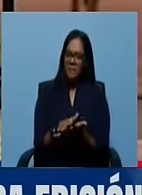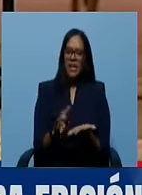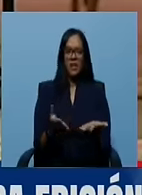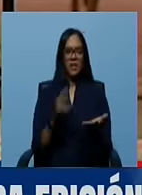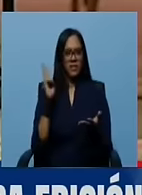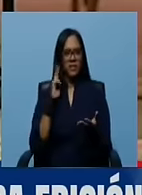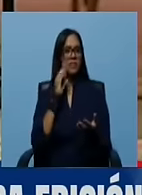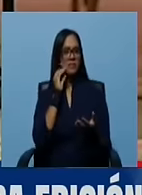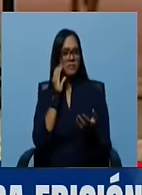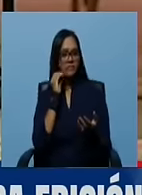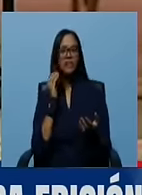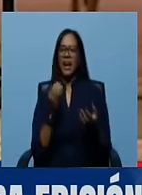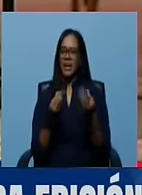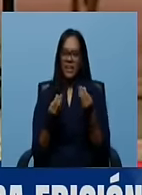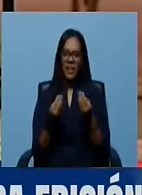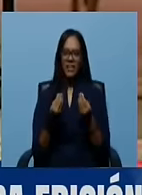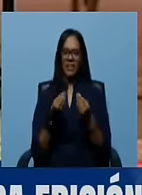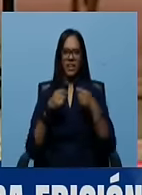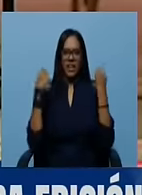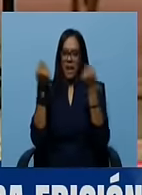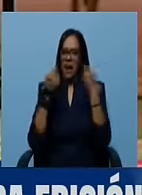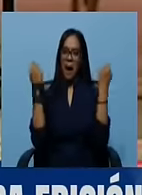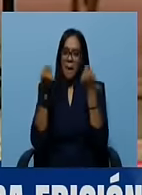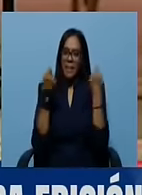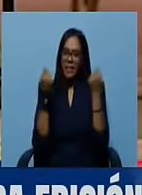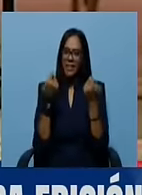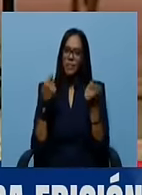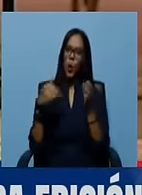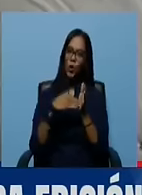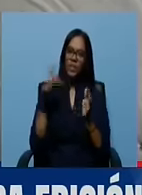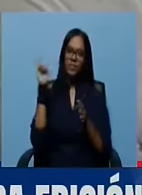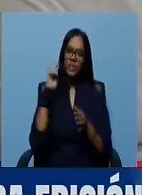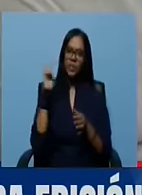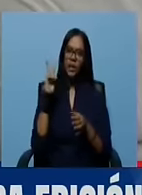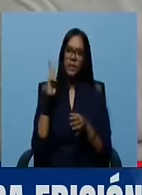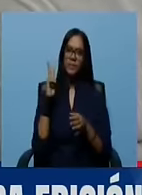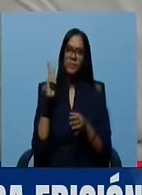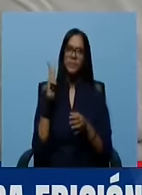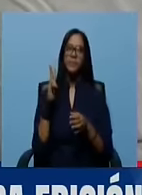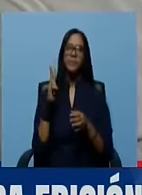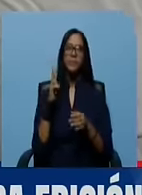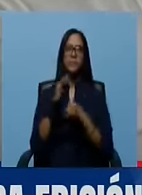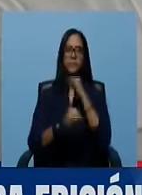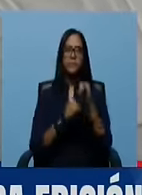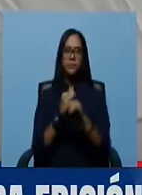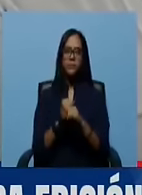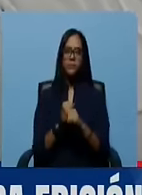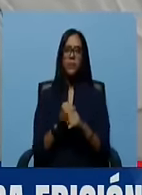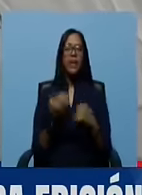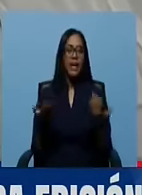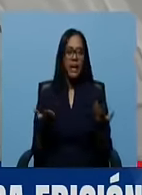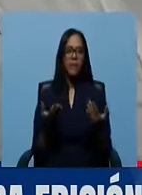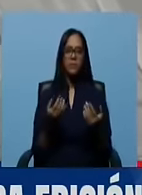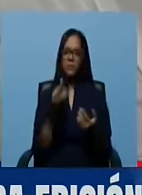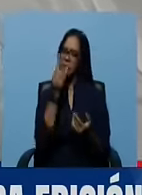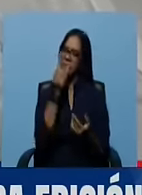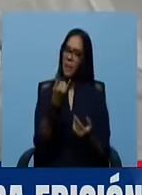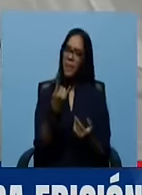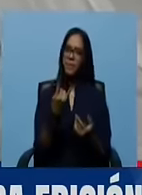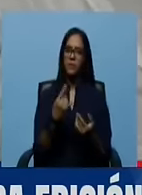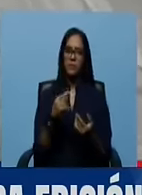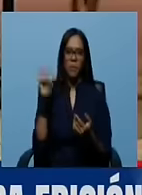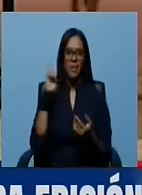es tanta la campaña contraria contra Venezuela en el exterior que llama la atención